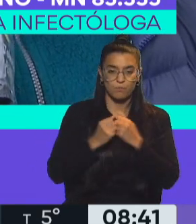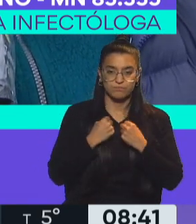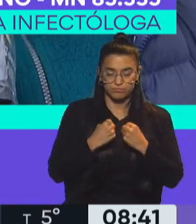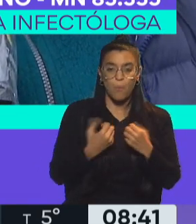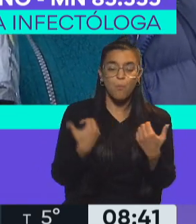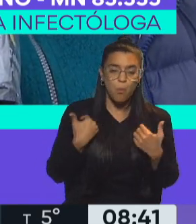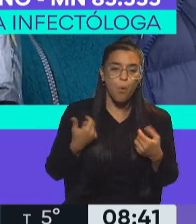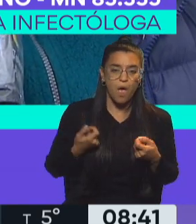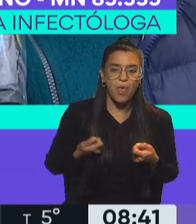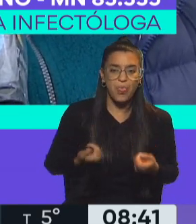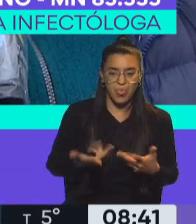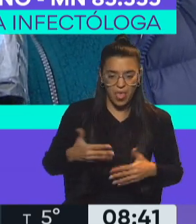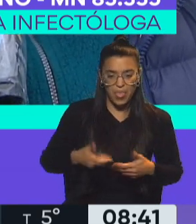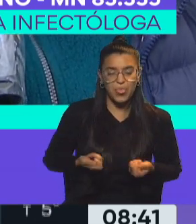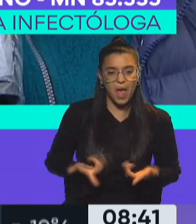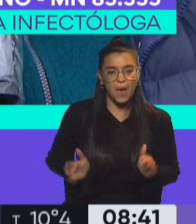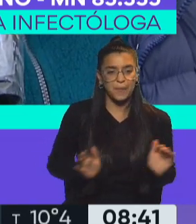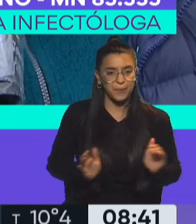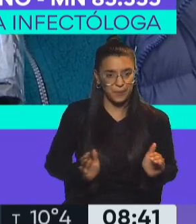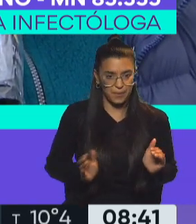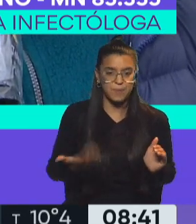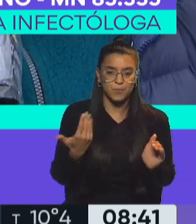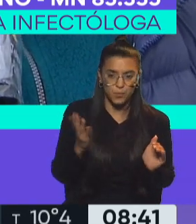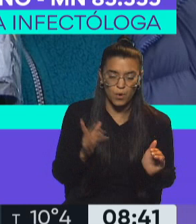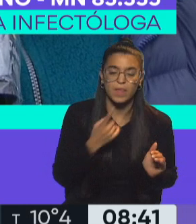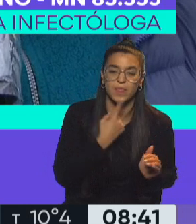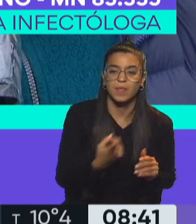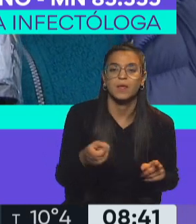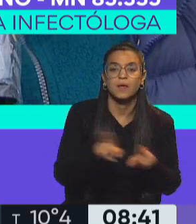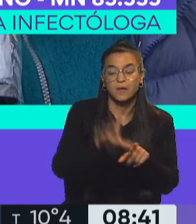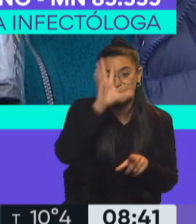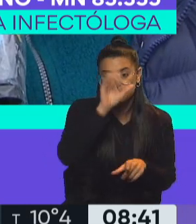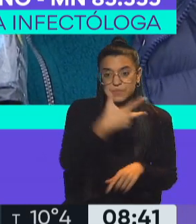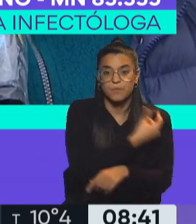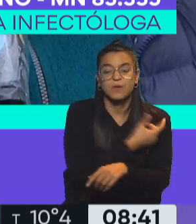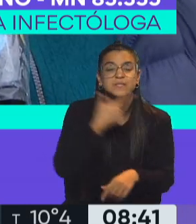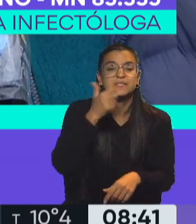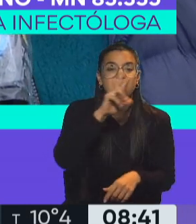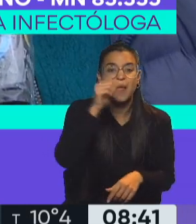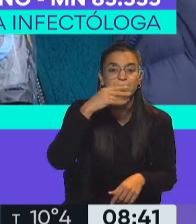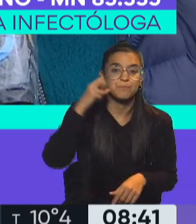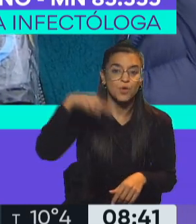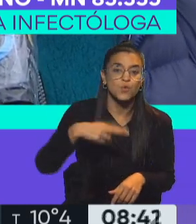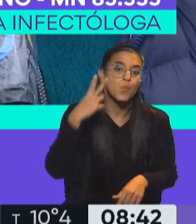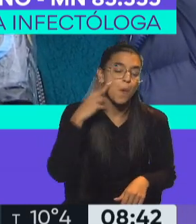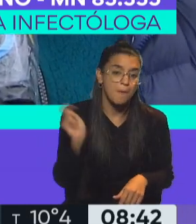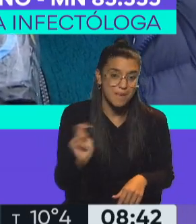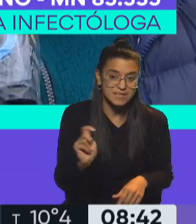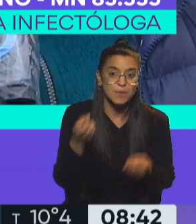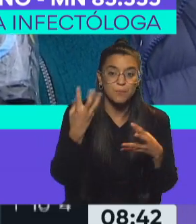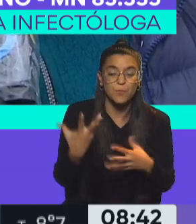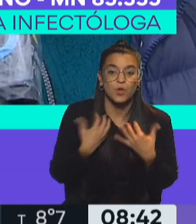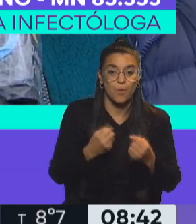pueden atravesar la placenta y justamente por eso recuerden que la vacunación del sarampión era a los 9 meses, porque